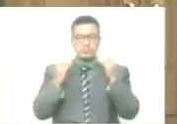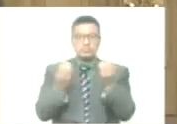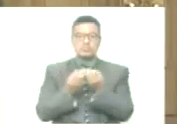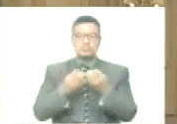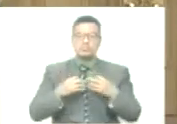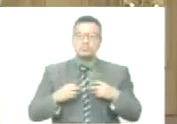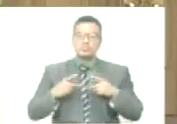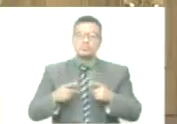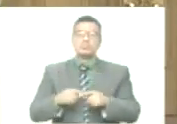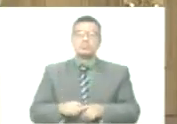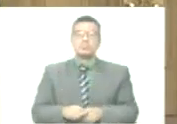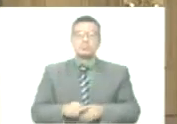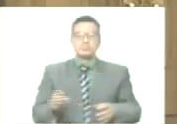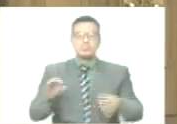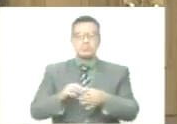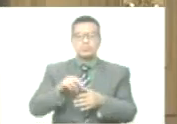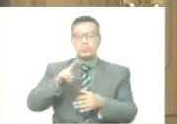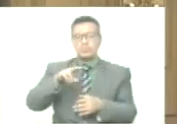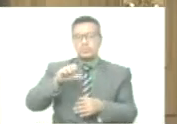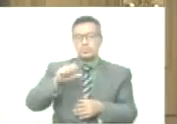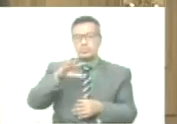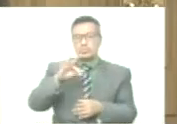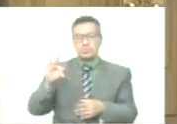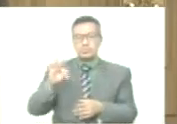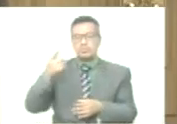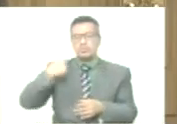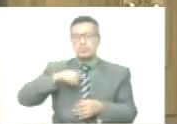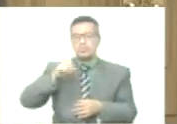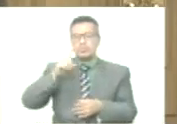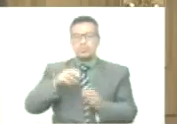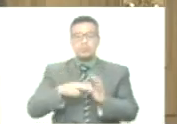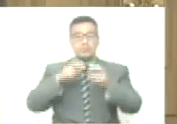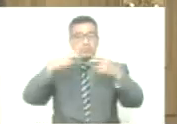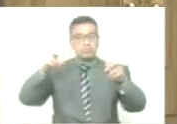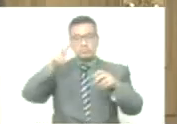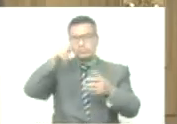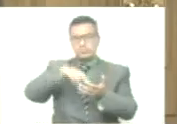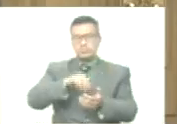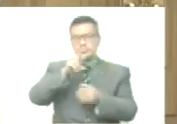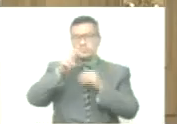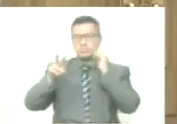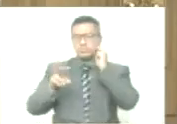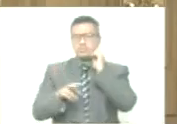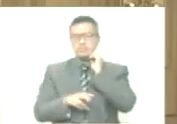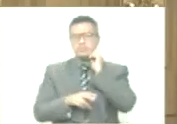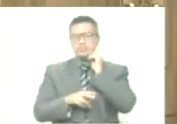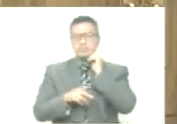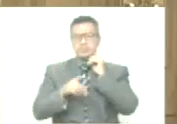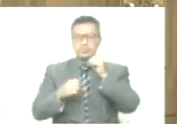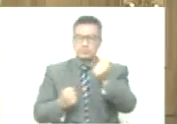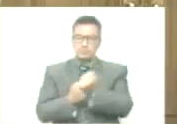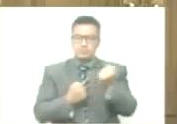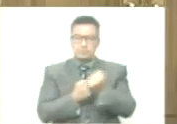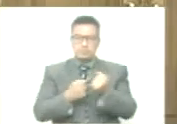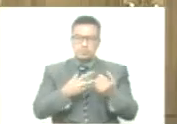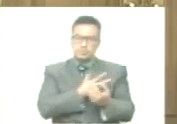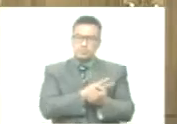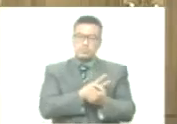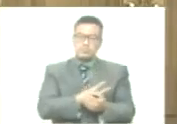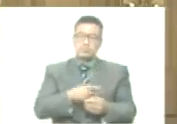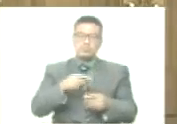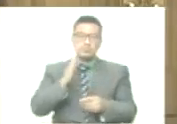Salud y la UNICEF, teniendo como lema este año 2022, impulsemos la lactancia